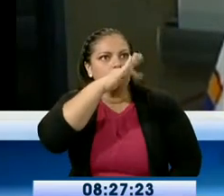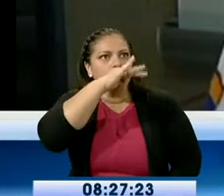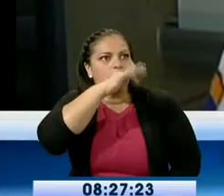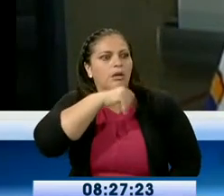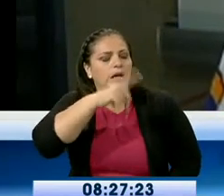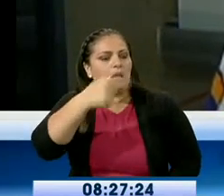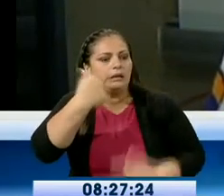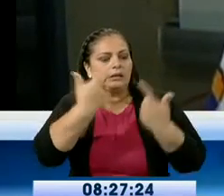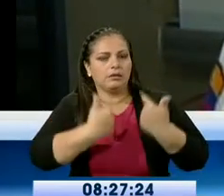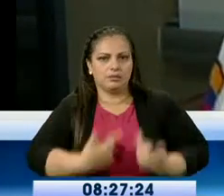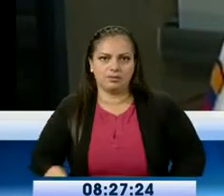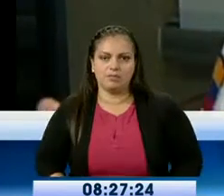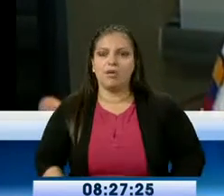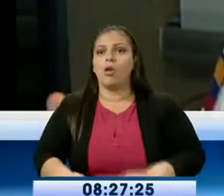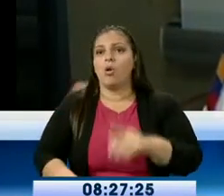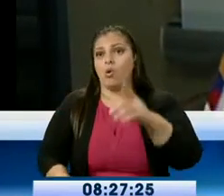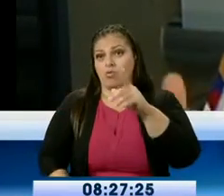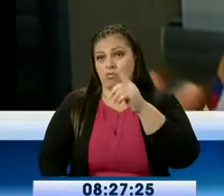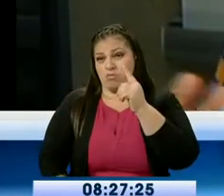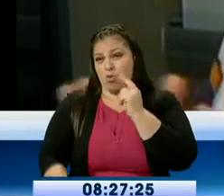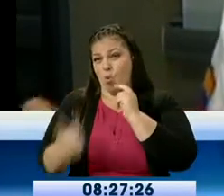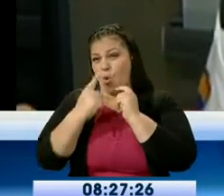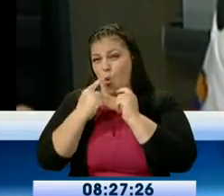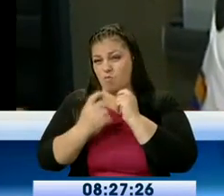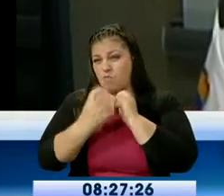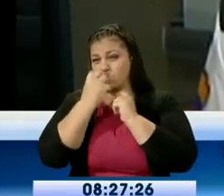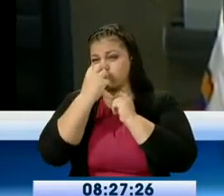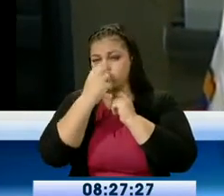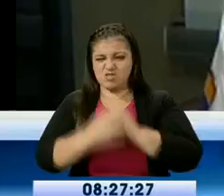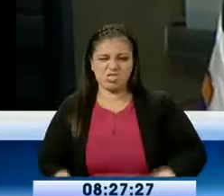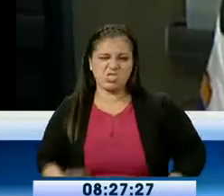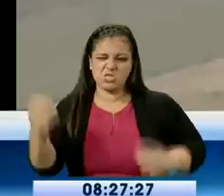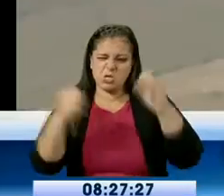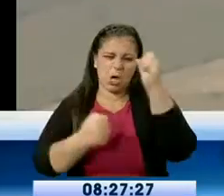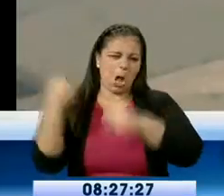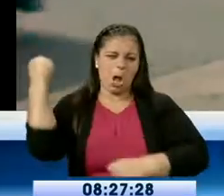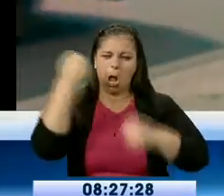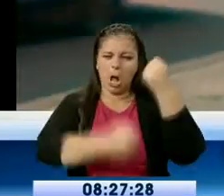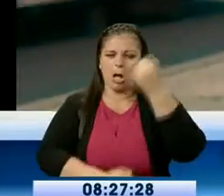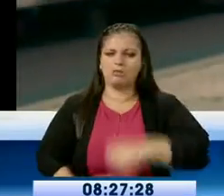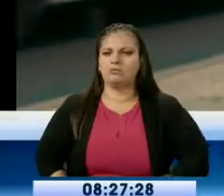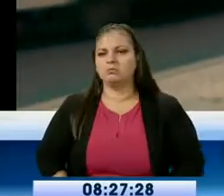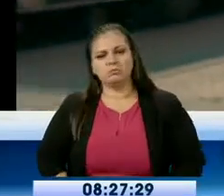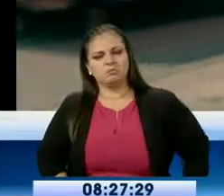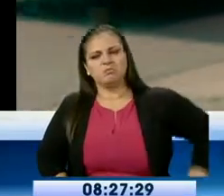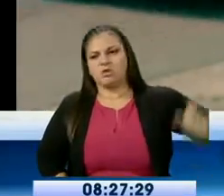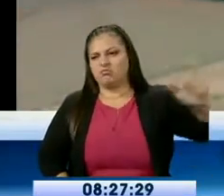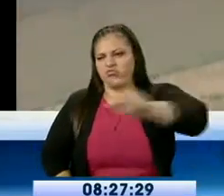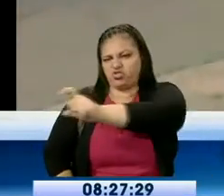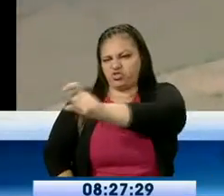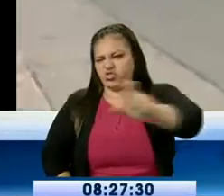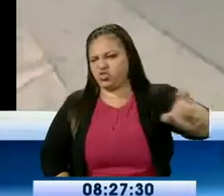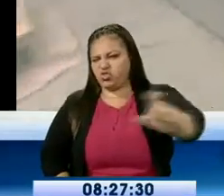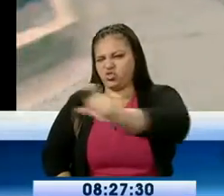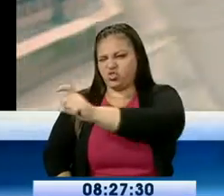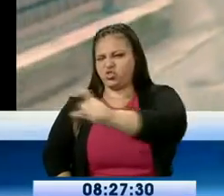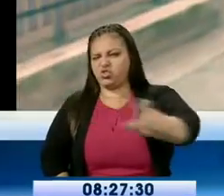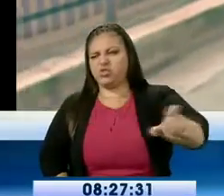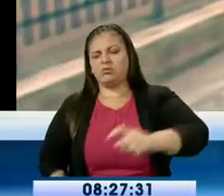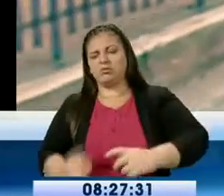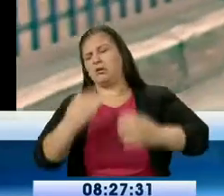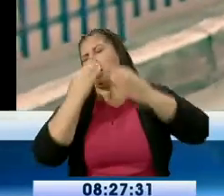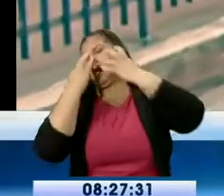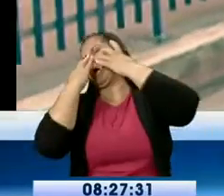específicas. El gas en caso de ser necesario. El hecho se suscitó en el ingreso a Pascuales, a la altura de la